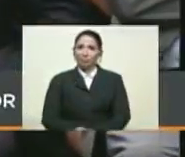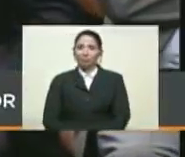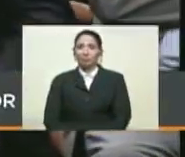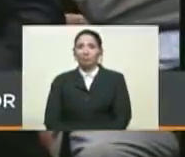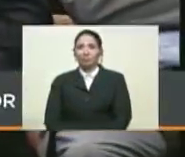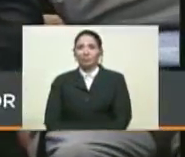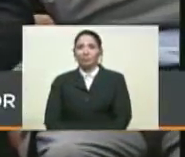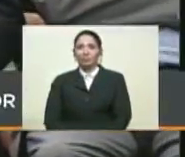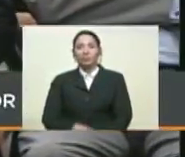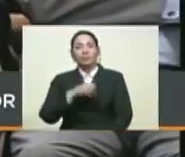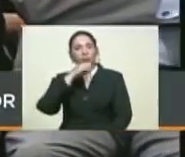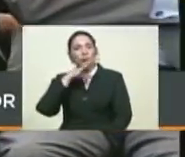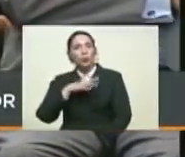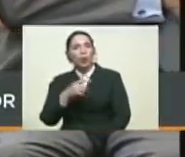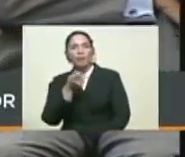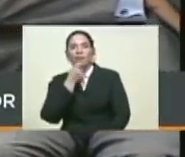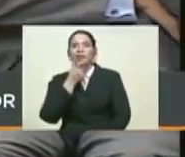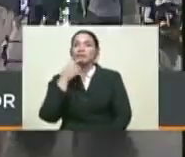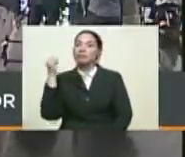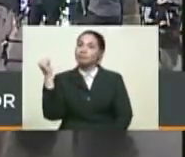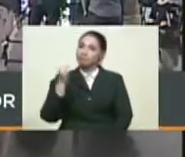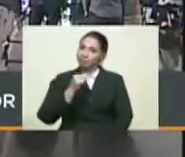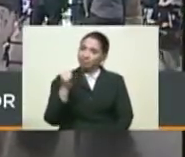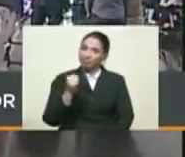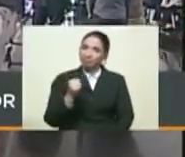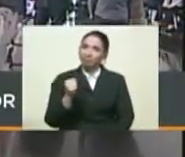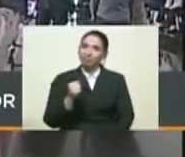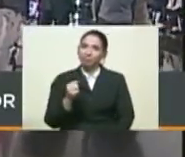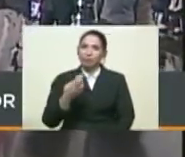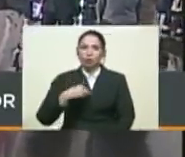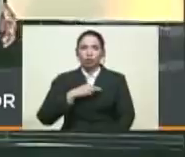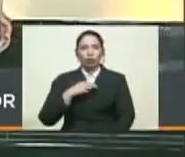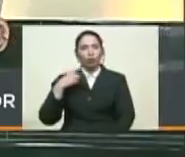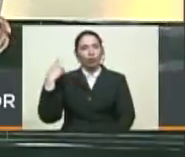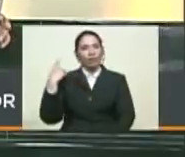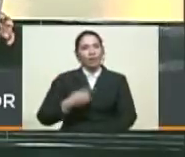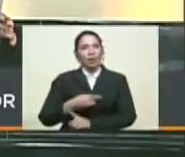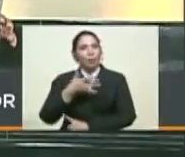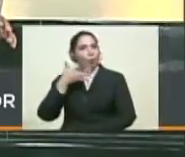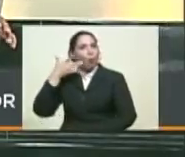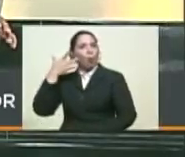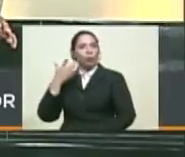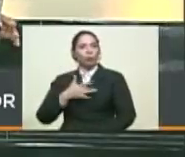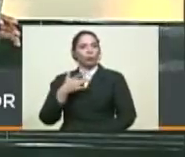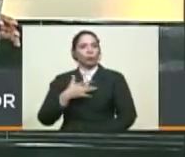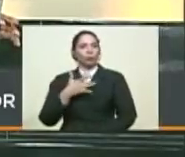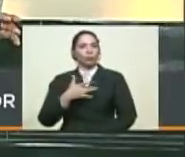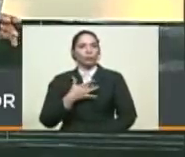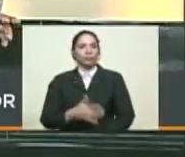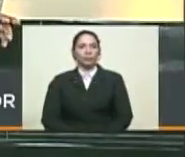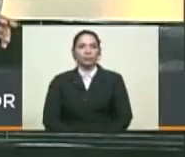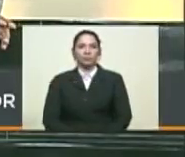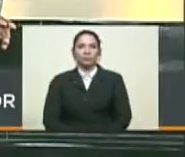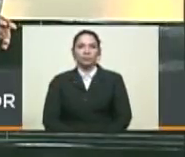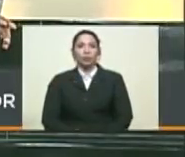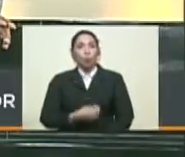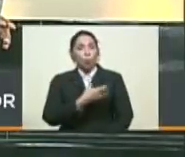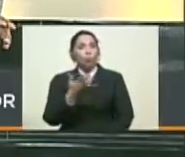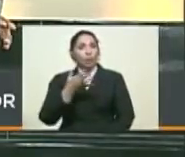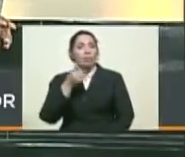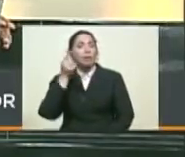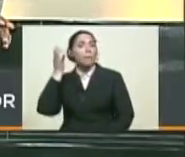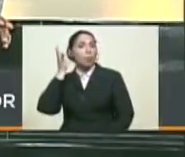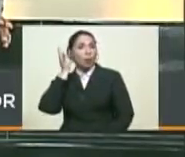Es una historia bella, claro que es bella. Y tenemos que sentirnos orgullosos. Y ustedes, mujeres, tienen que